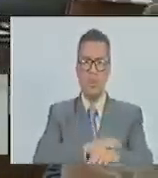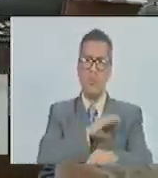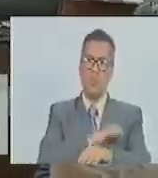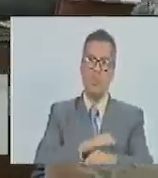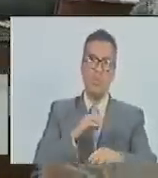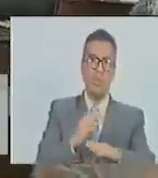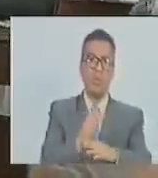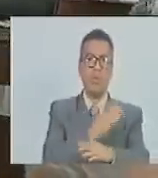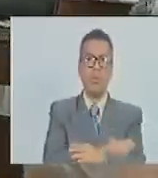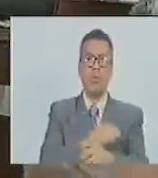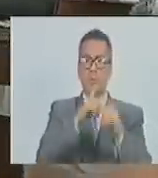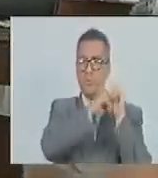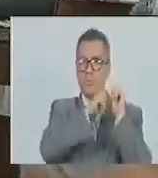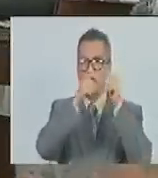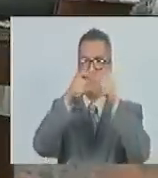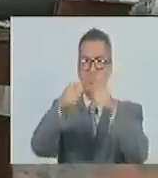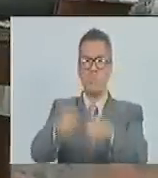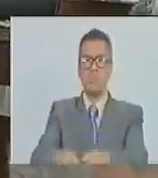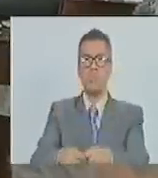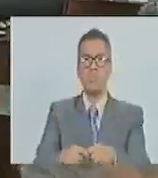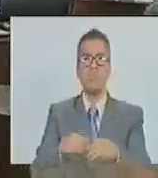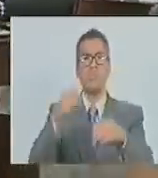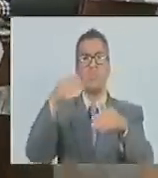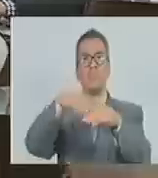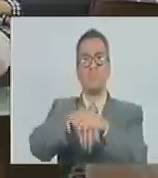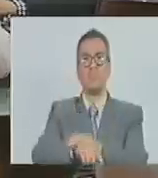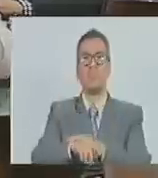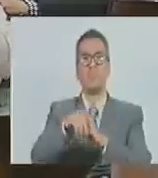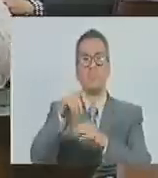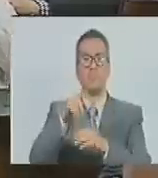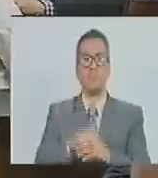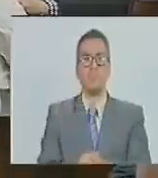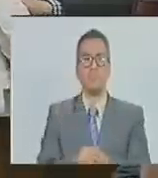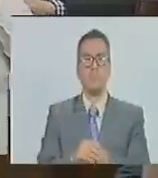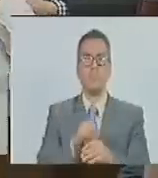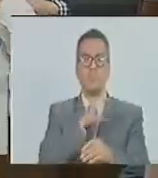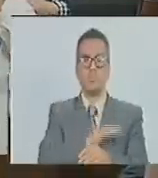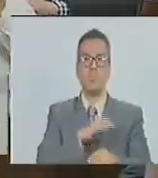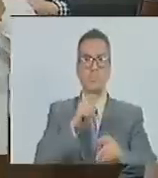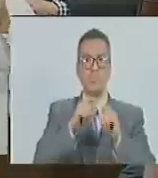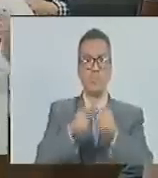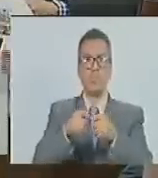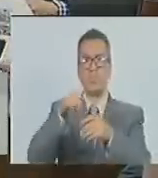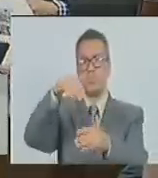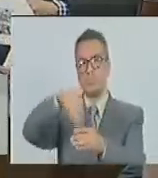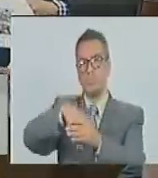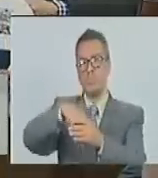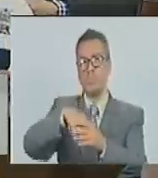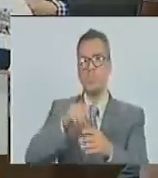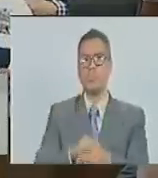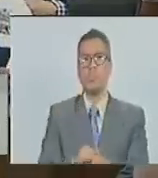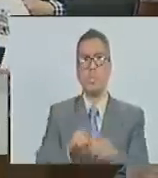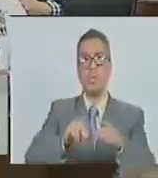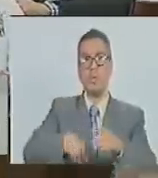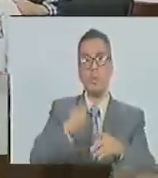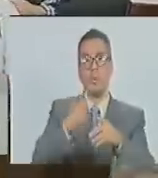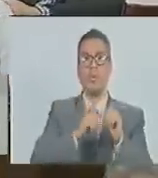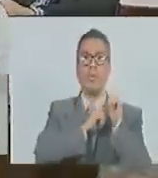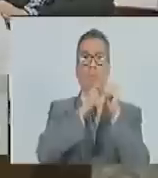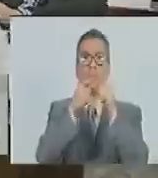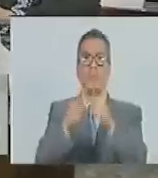preliminar para designar los integrantes del Comité de Postulaciones Electorales y poder